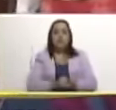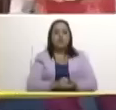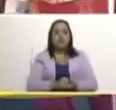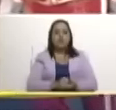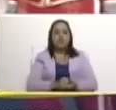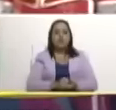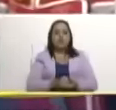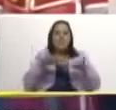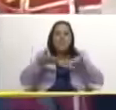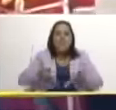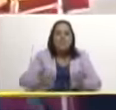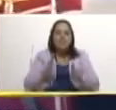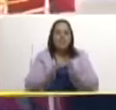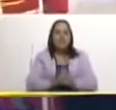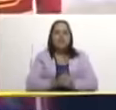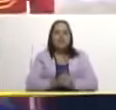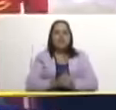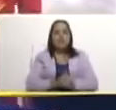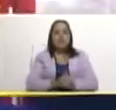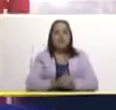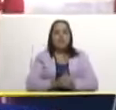que nacieron los Ezequiel Zamora